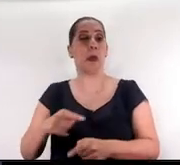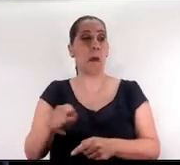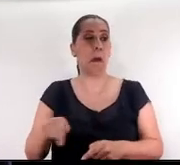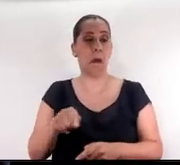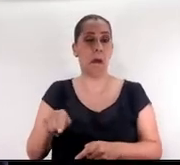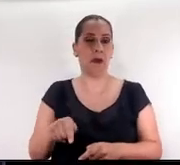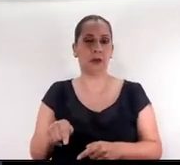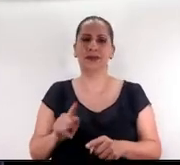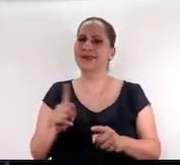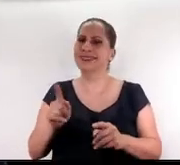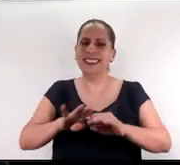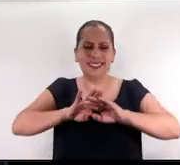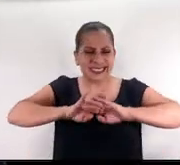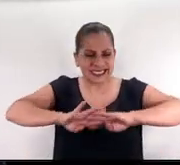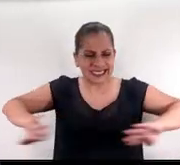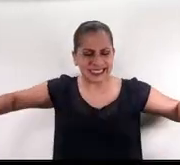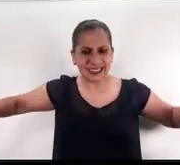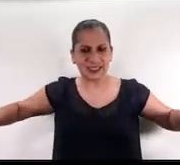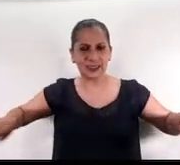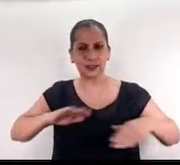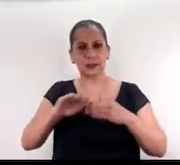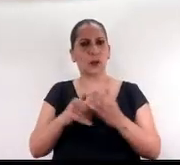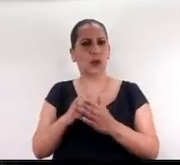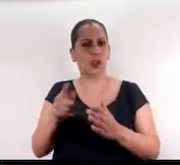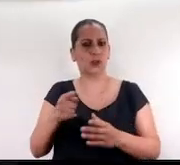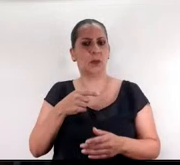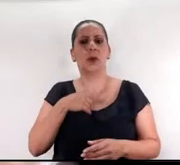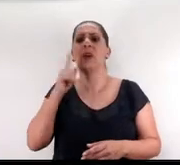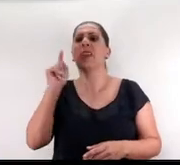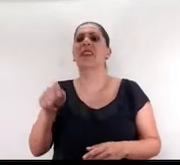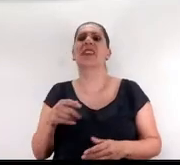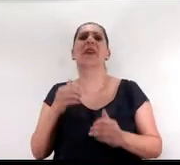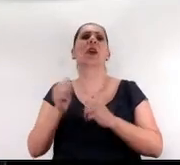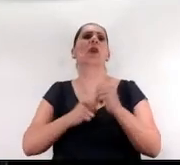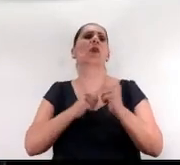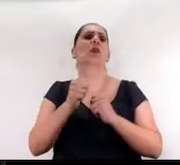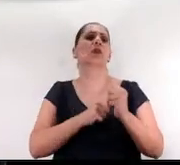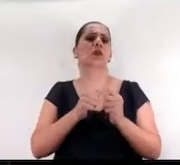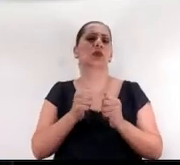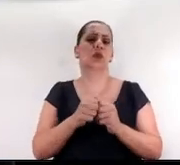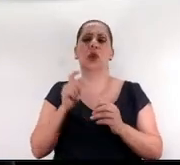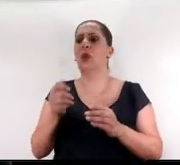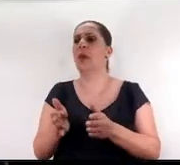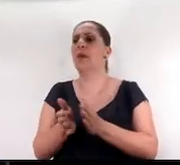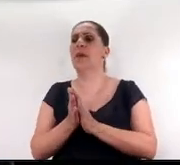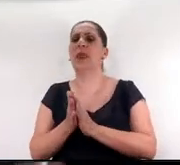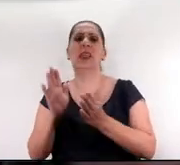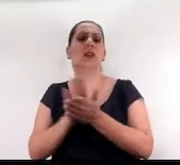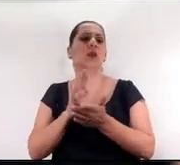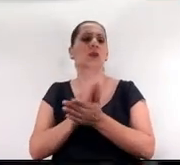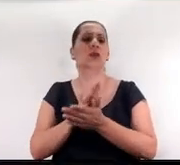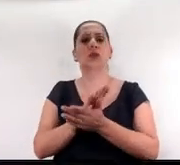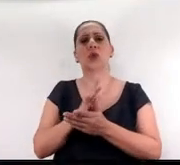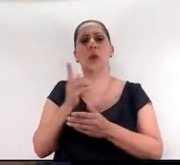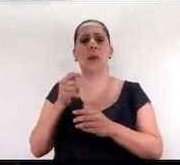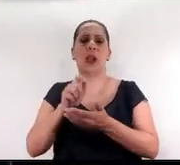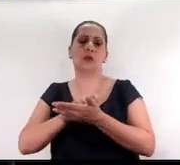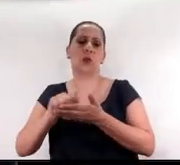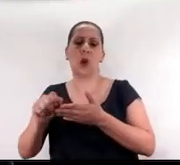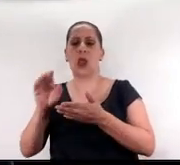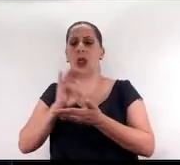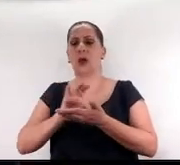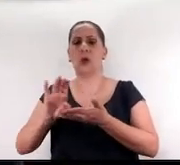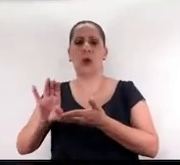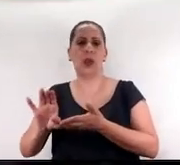hay que hacer es descentralizar eso. Yo no sé por qué hay que construir, hay que pedir, hay que hacer el trámite de la construcción de una escuela, de un